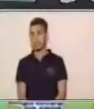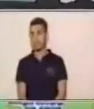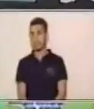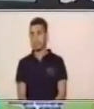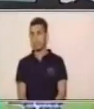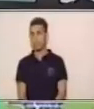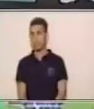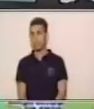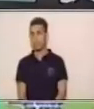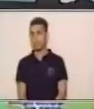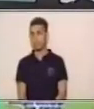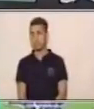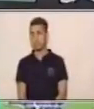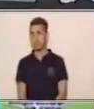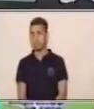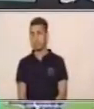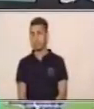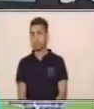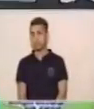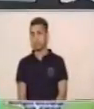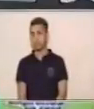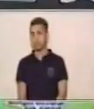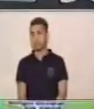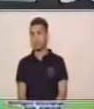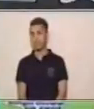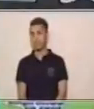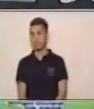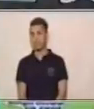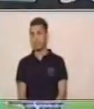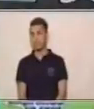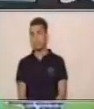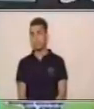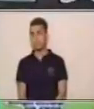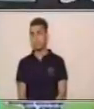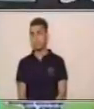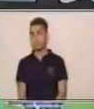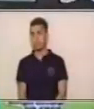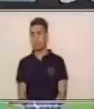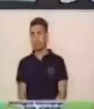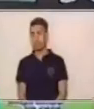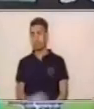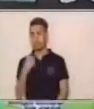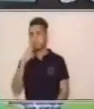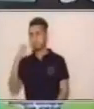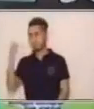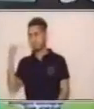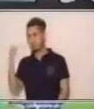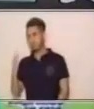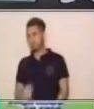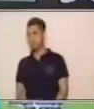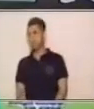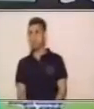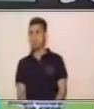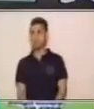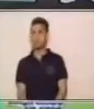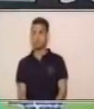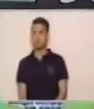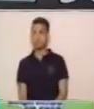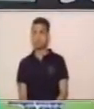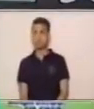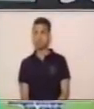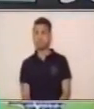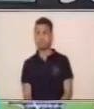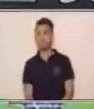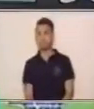por acá, un momentito, solo para explicarte. ¿Ya? ¿Observas ahí? Y vamos,